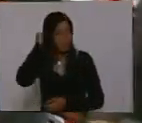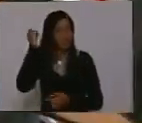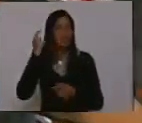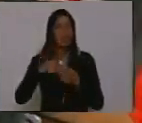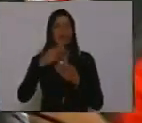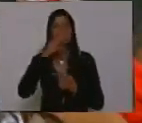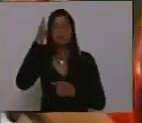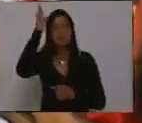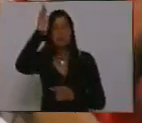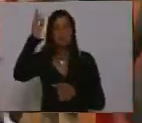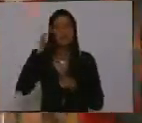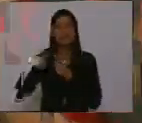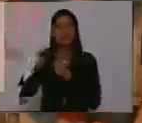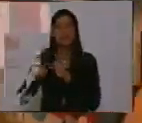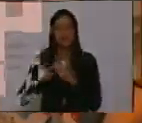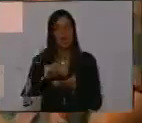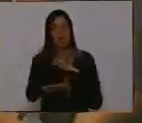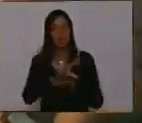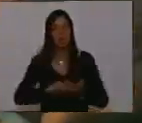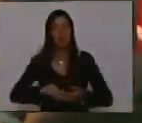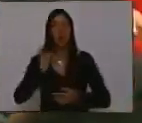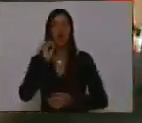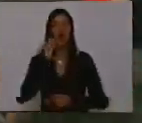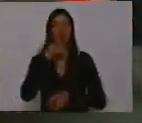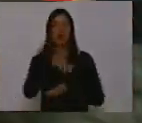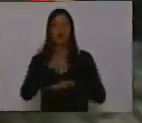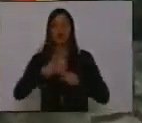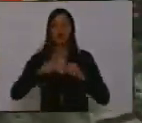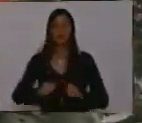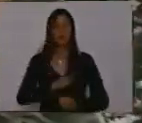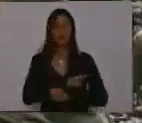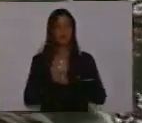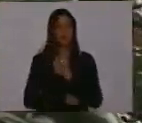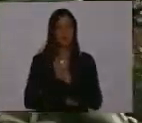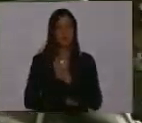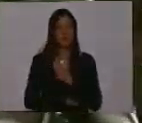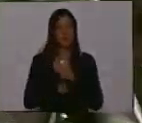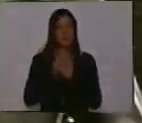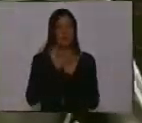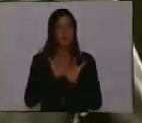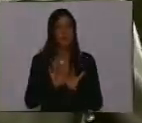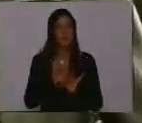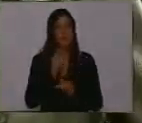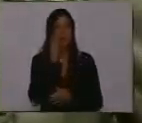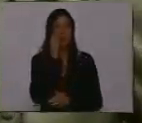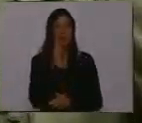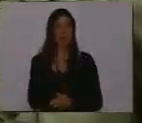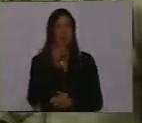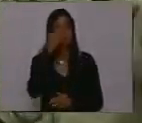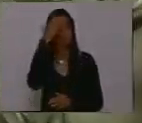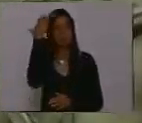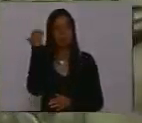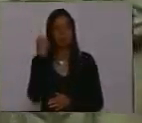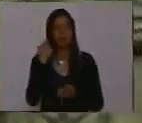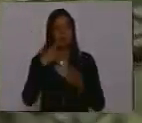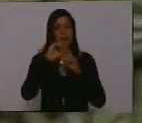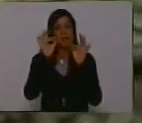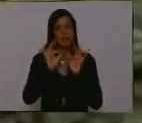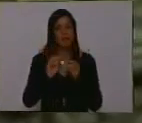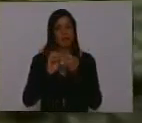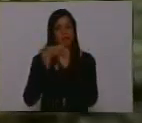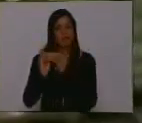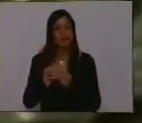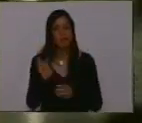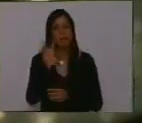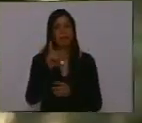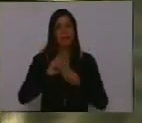Anzuategui. A esos hombres yo estoy convencida de que si hubiera otra forma, nuestros libertadores habrían hecho la patria de otra manera, lo habrían construido